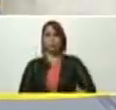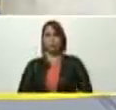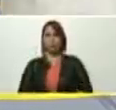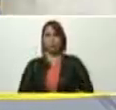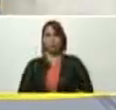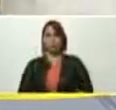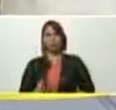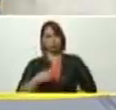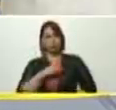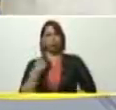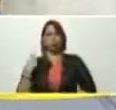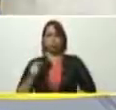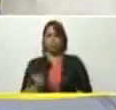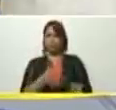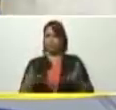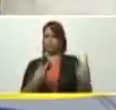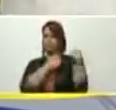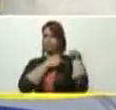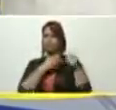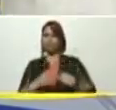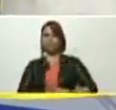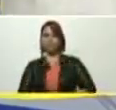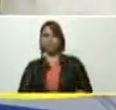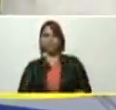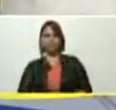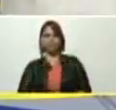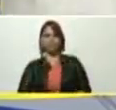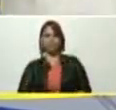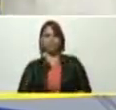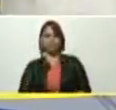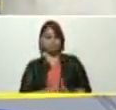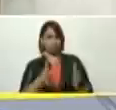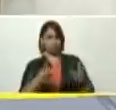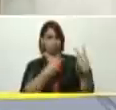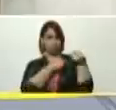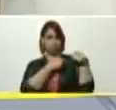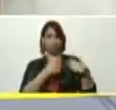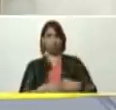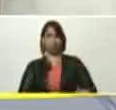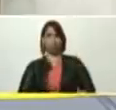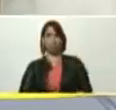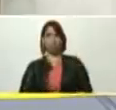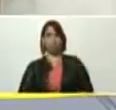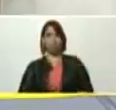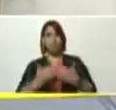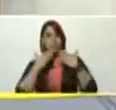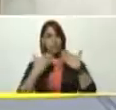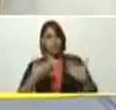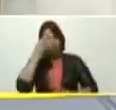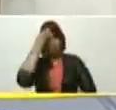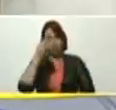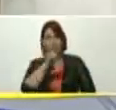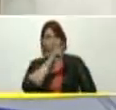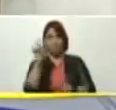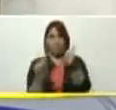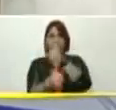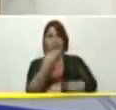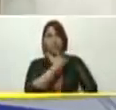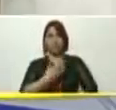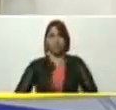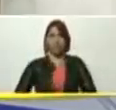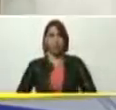Y nosotros tenemos una gran responsabilidad. Una gran responsabilidad. Agradezco al Consejo Vicepresidente que esté en